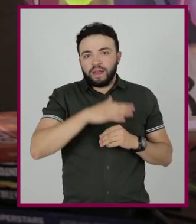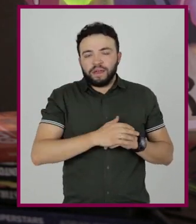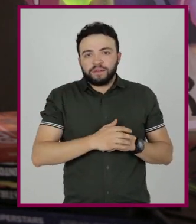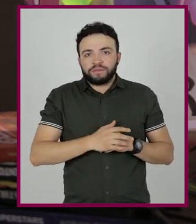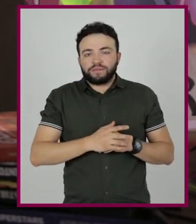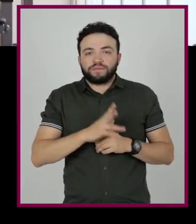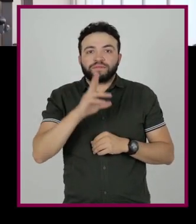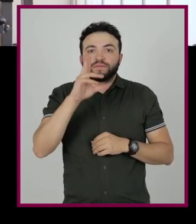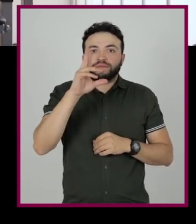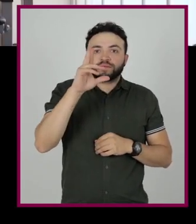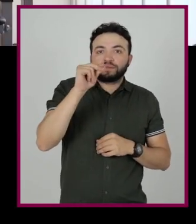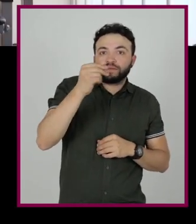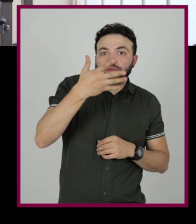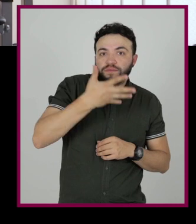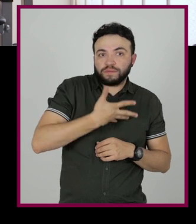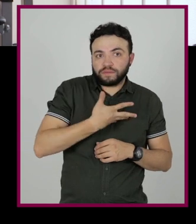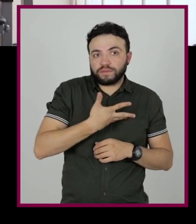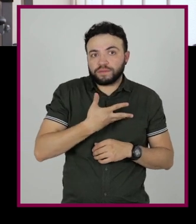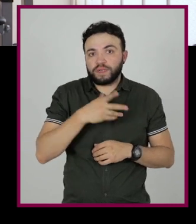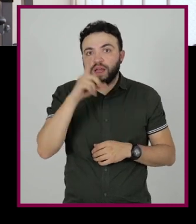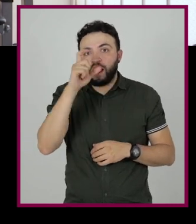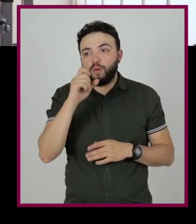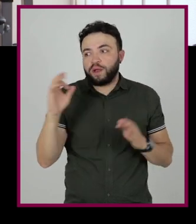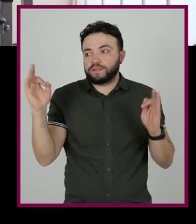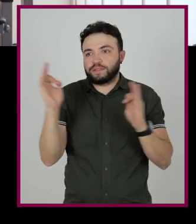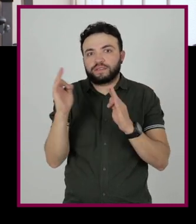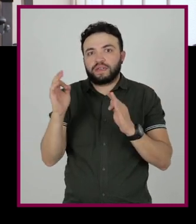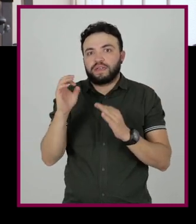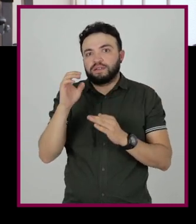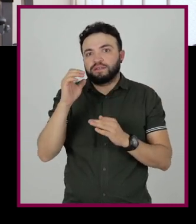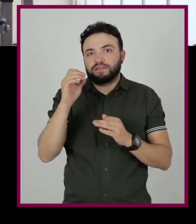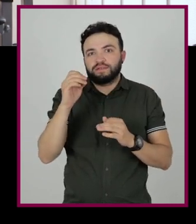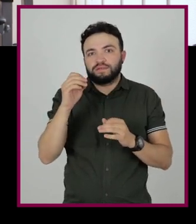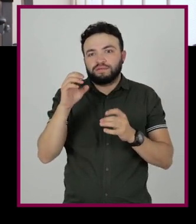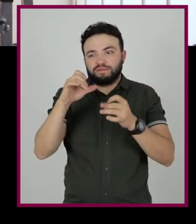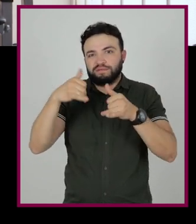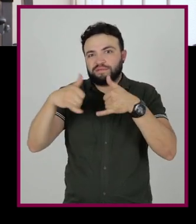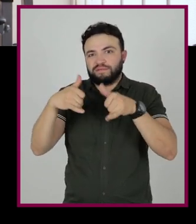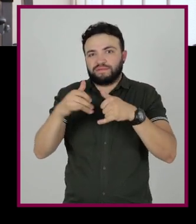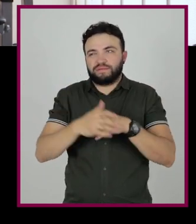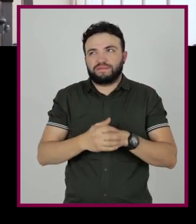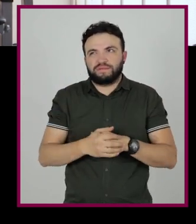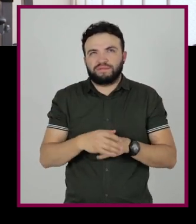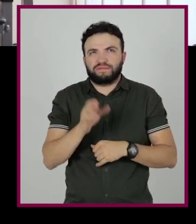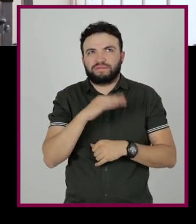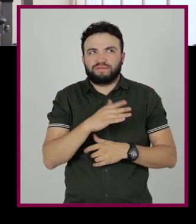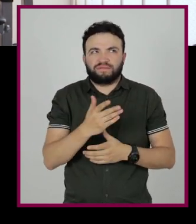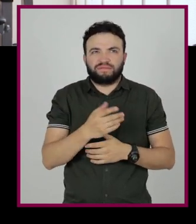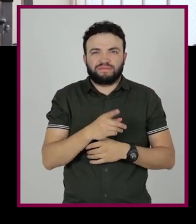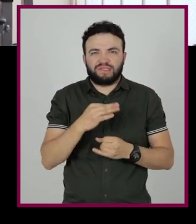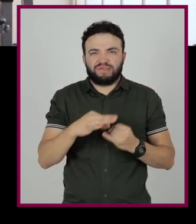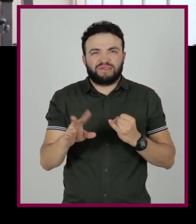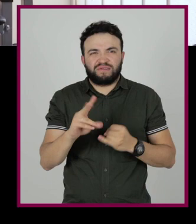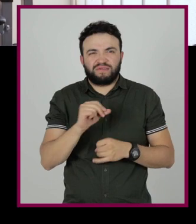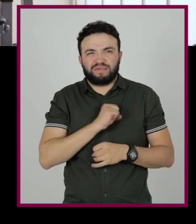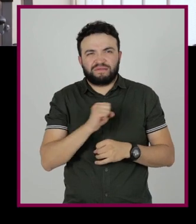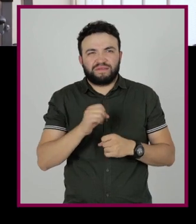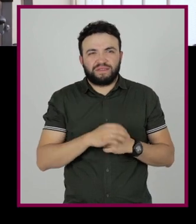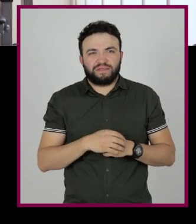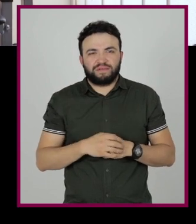Ya sé, no tener agua cerca de un gremlin. Que no. Aunque ese último no es malo,